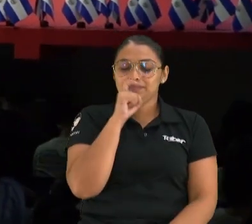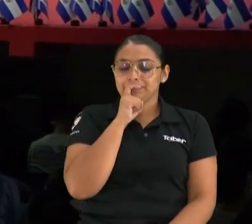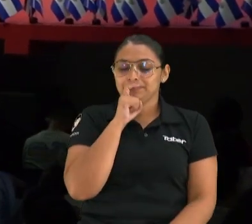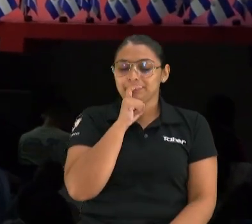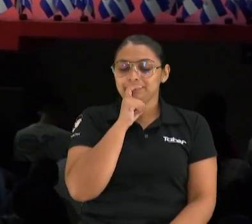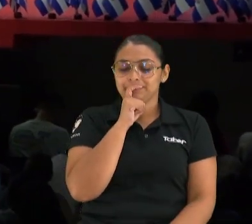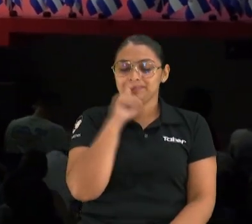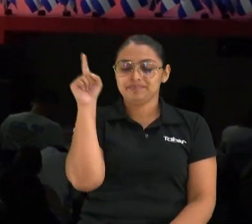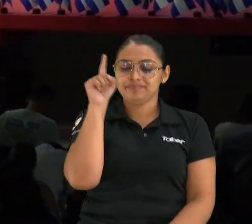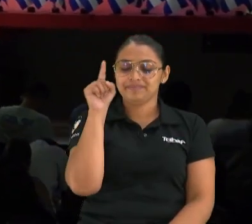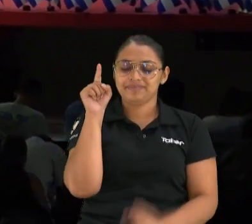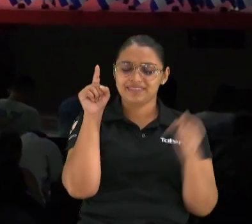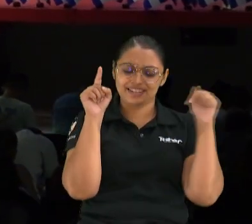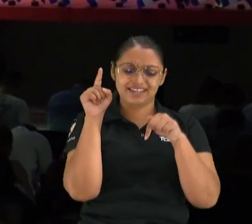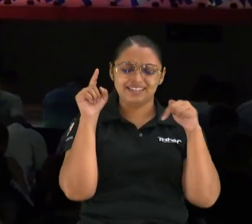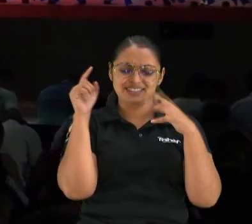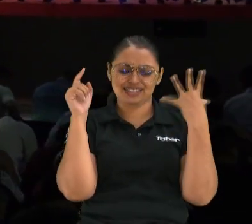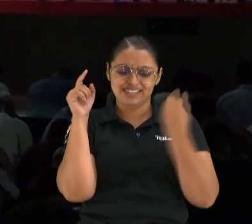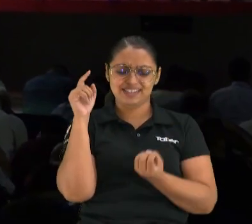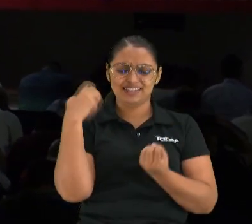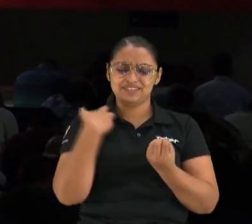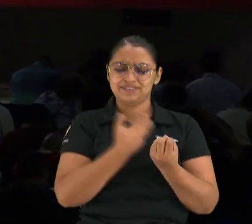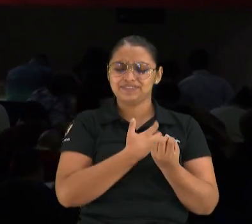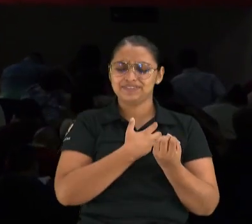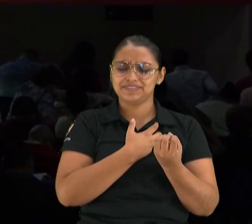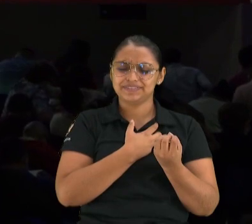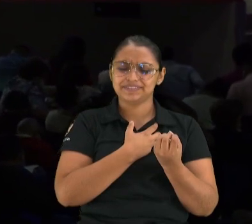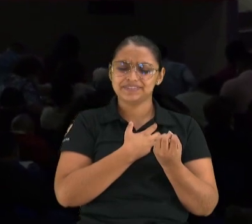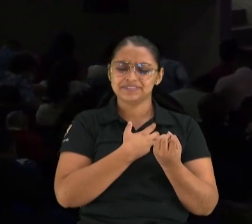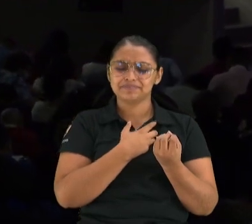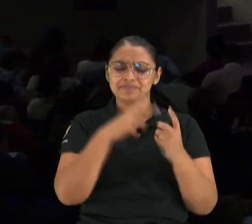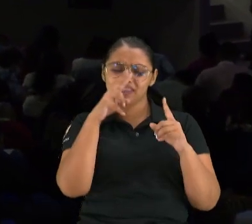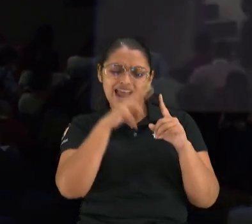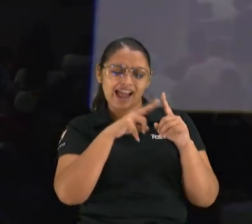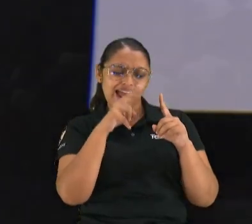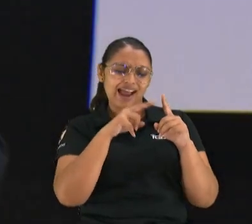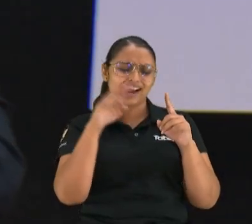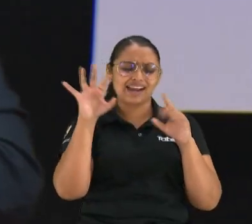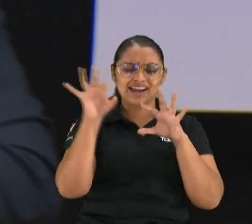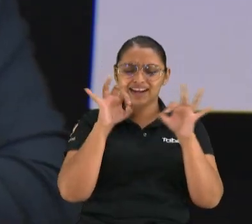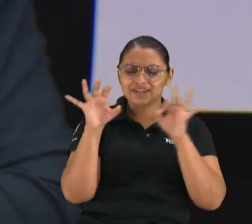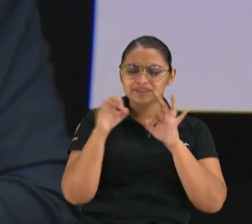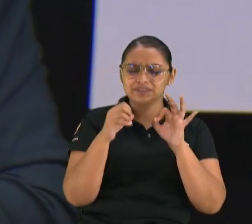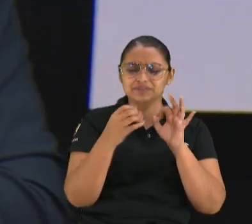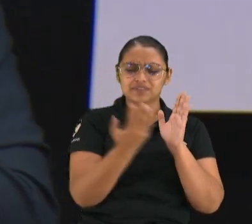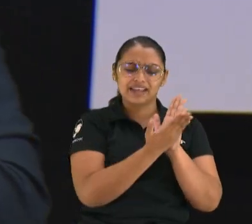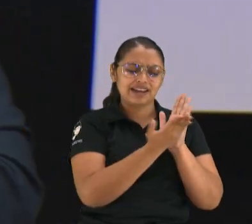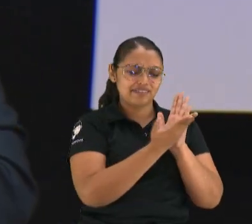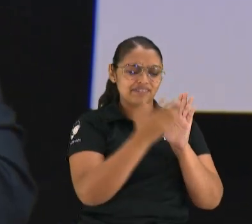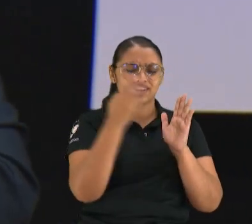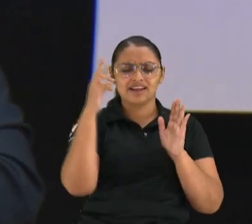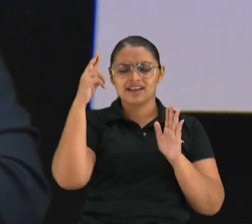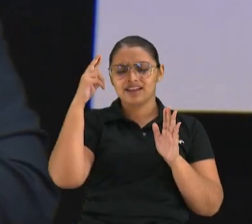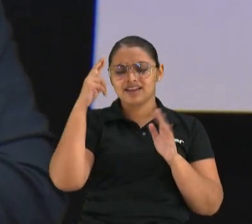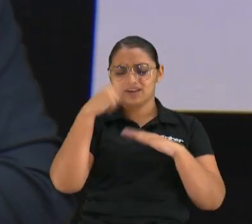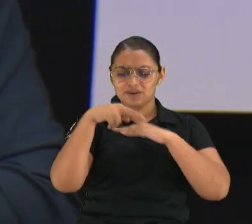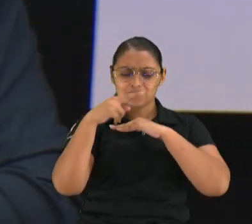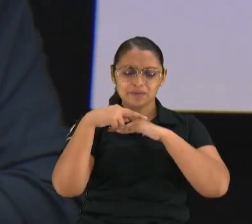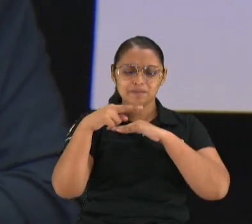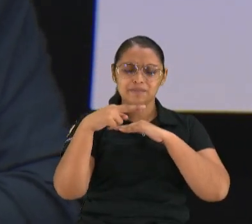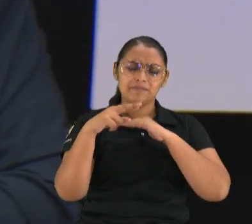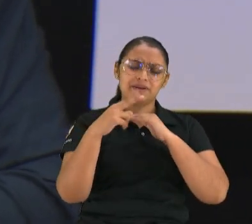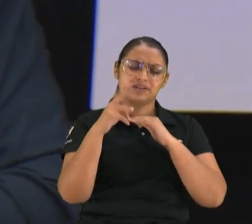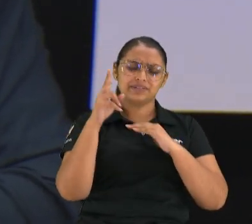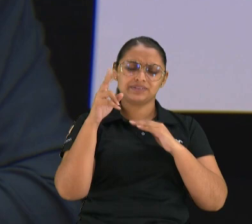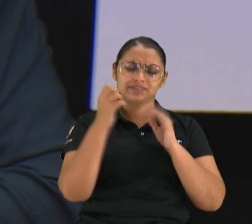el día de hoy hemos conocido algunas evidencias o características de lo que tu palabra En romanos capítulo 1 llama una mente